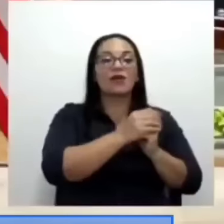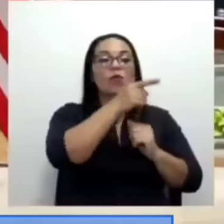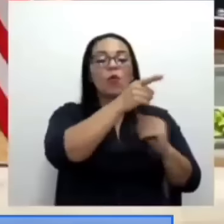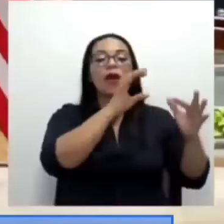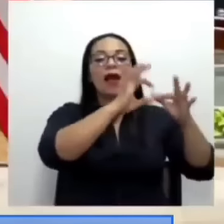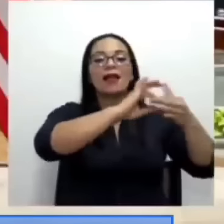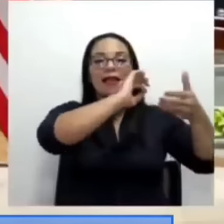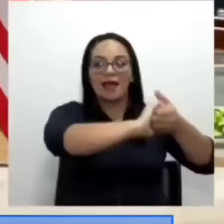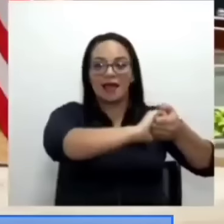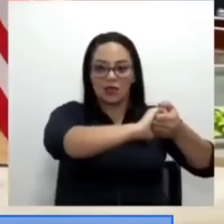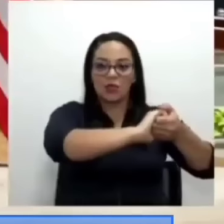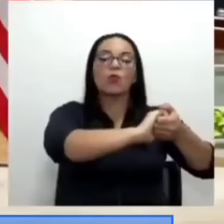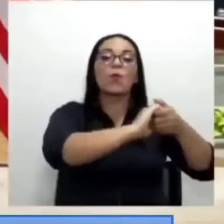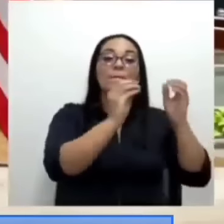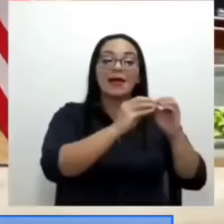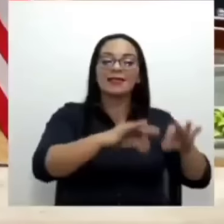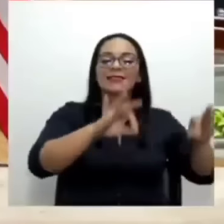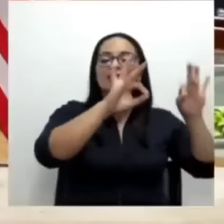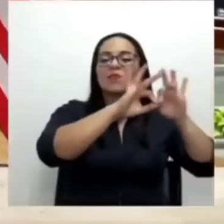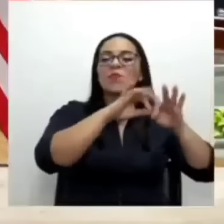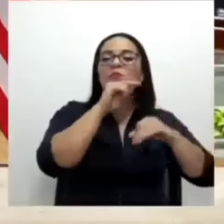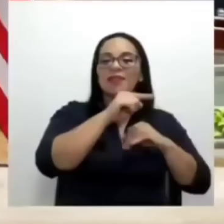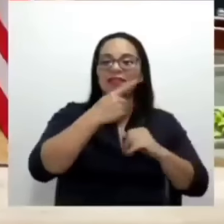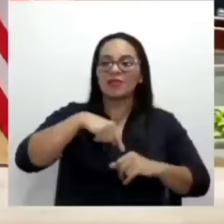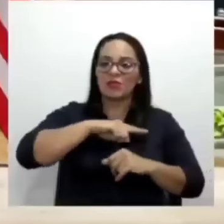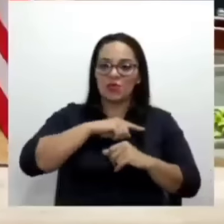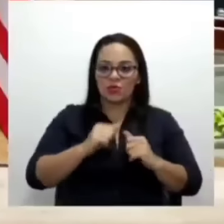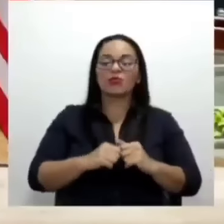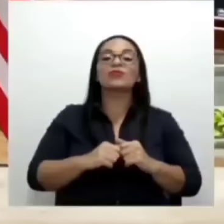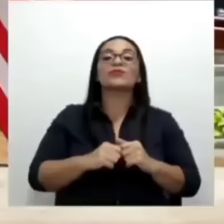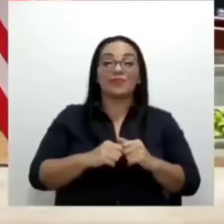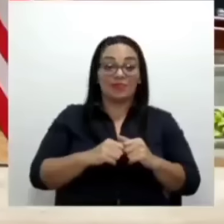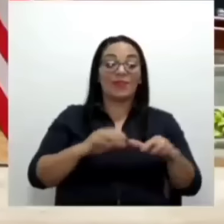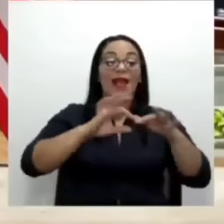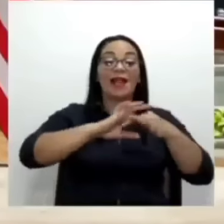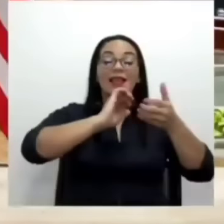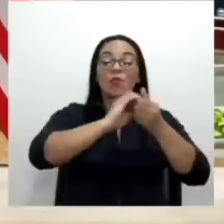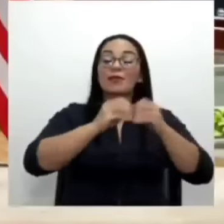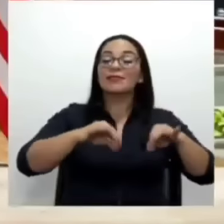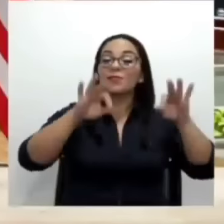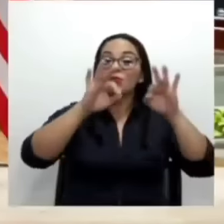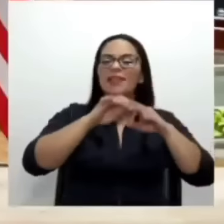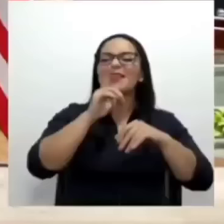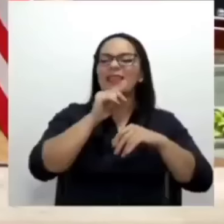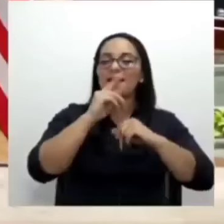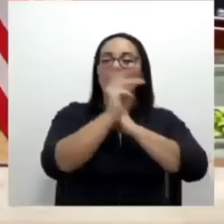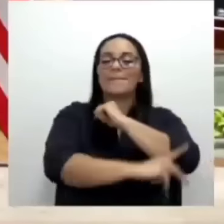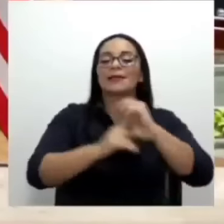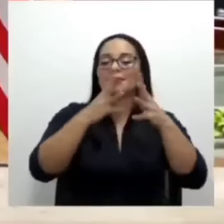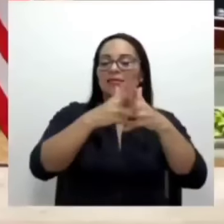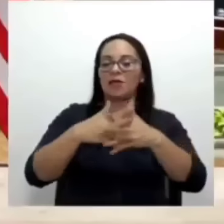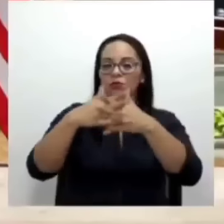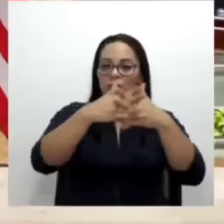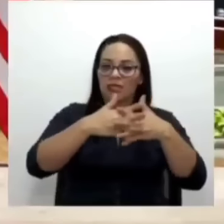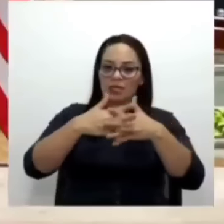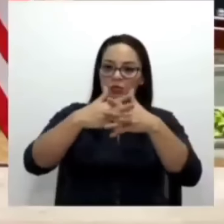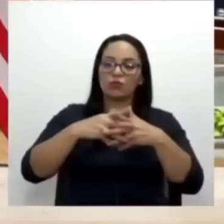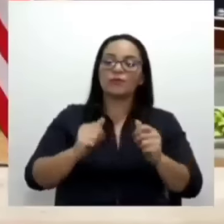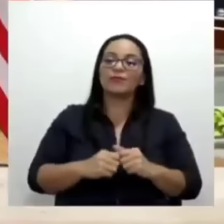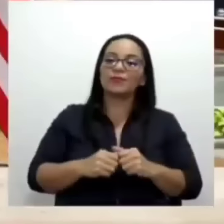aliado más importante en el hemisferio y en el mundo, los Estados Unidos de América.